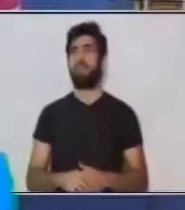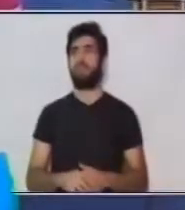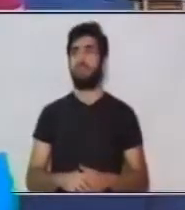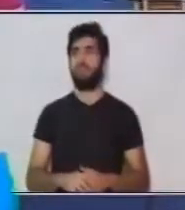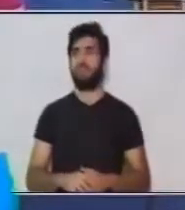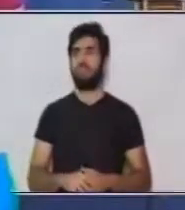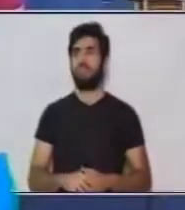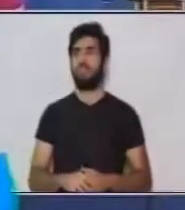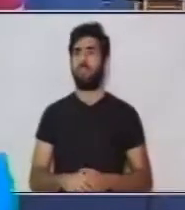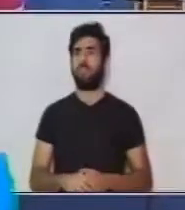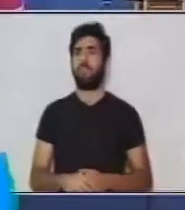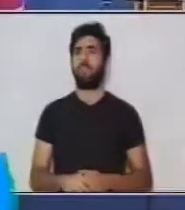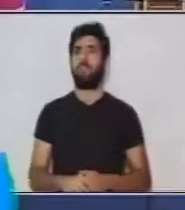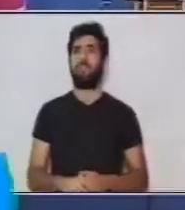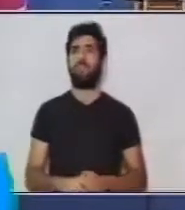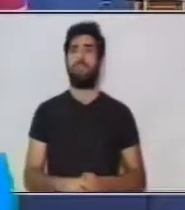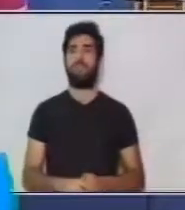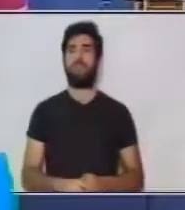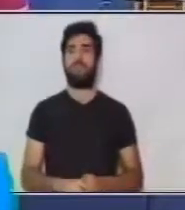heptágono.